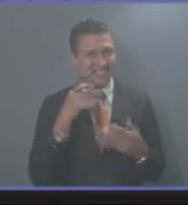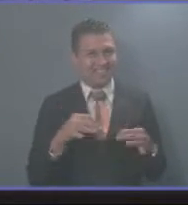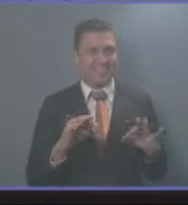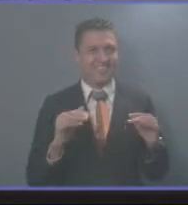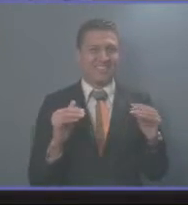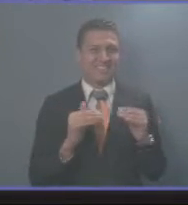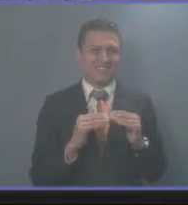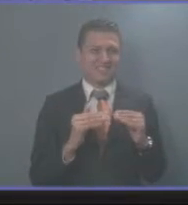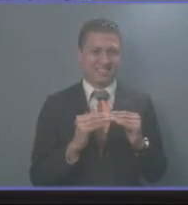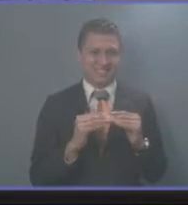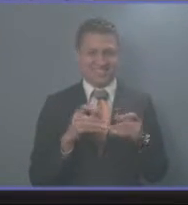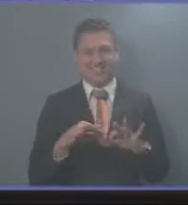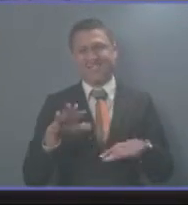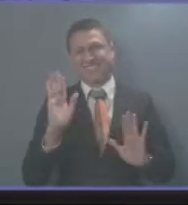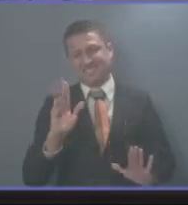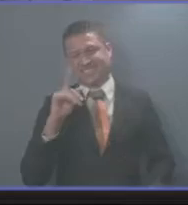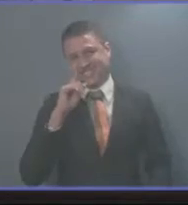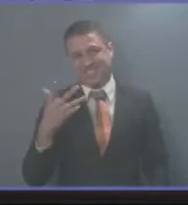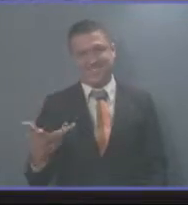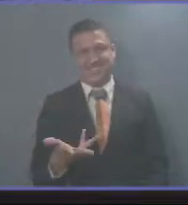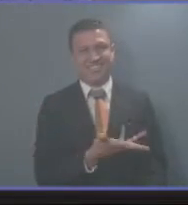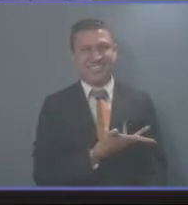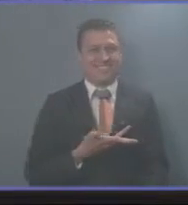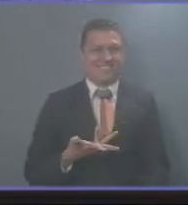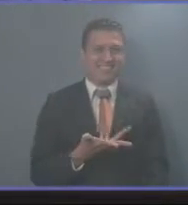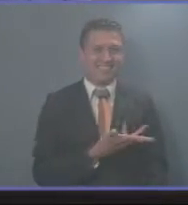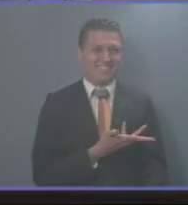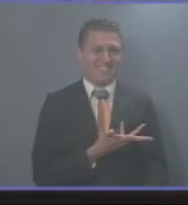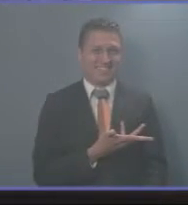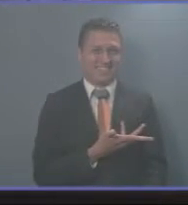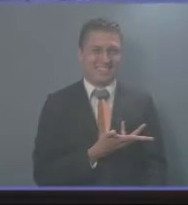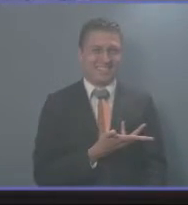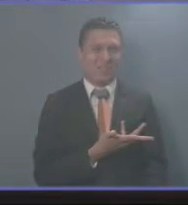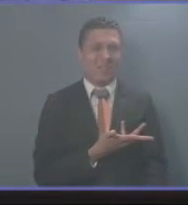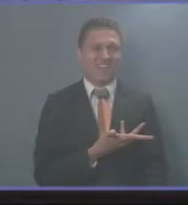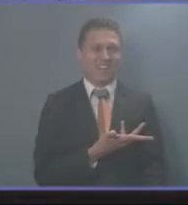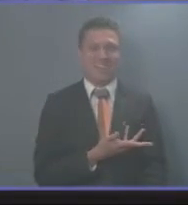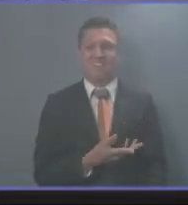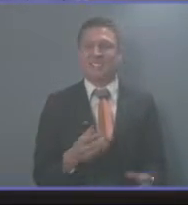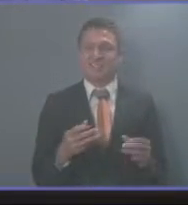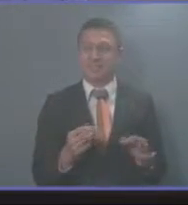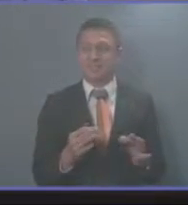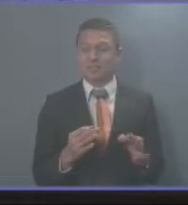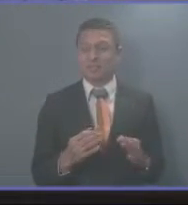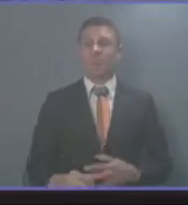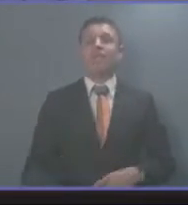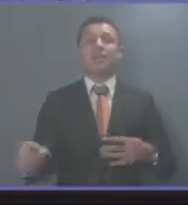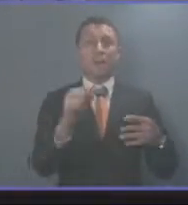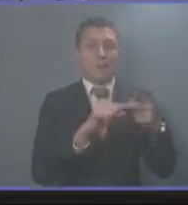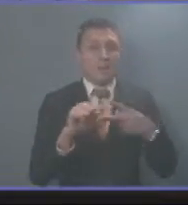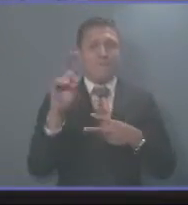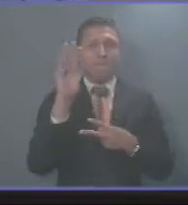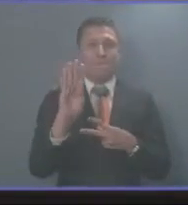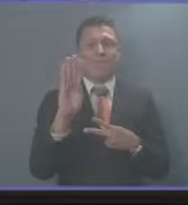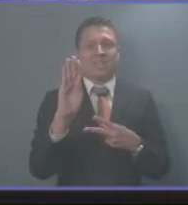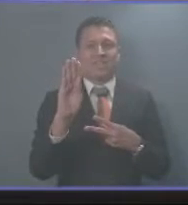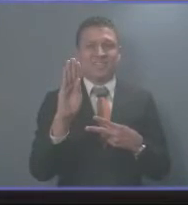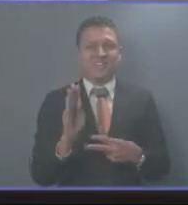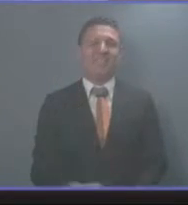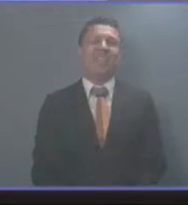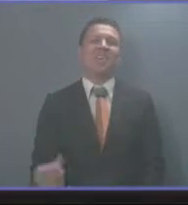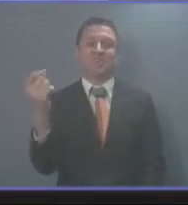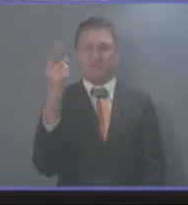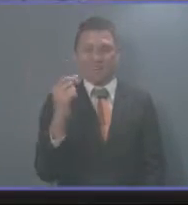pasando por San Agustín, hasta llegar a la ciudad de Berlín, del departamento de Usulután. Literal B, número